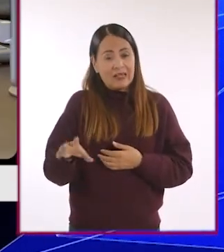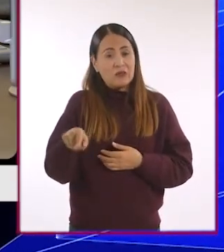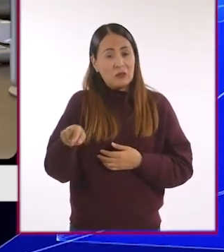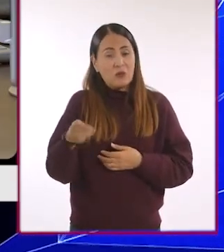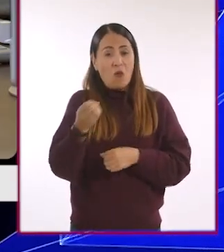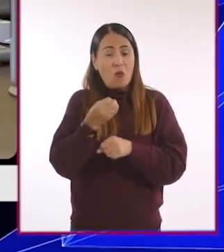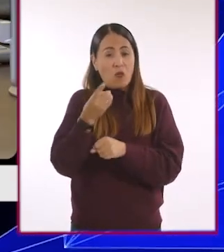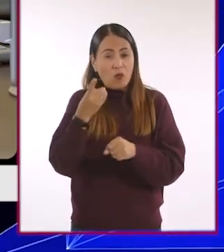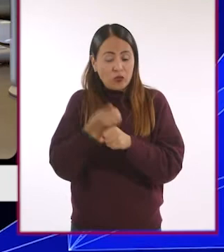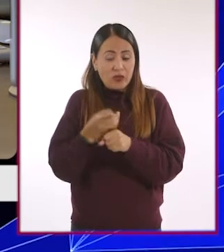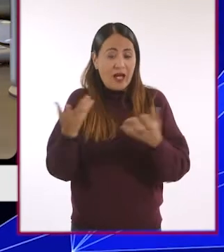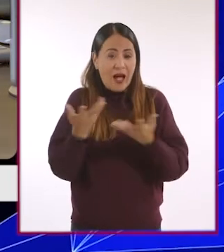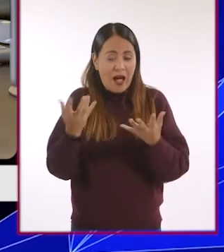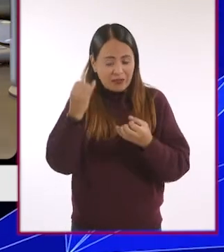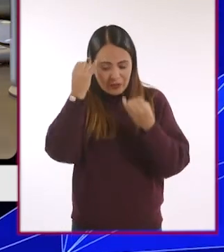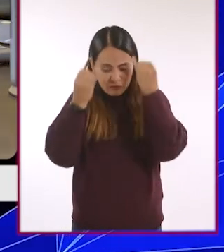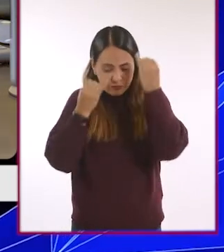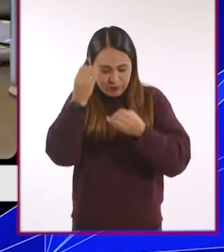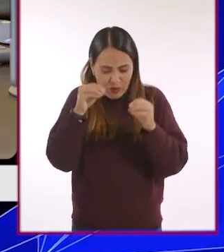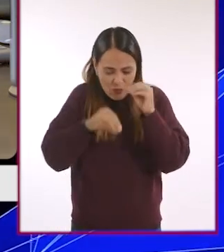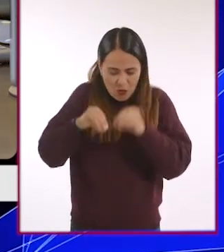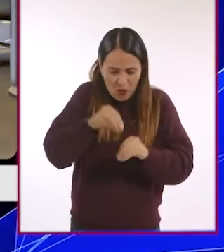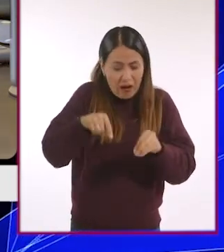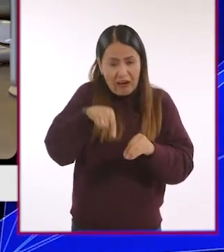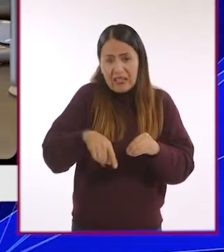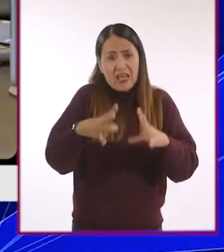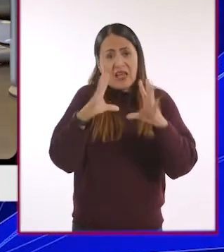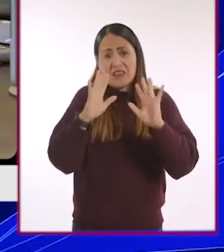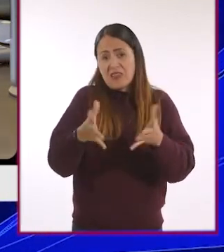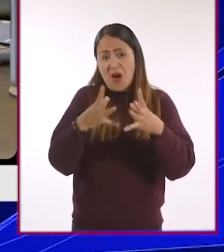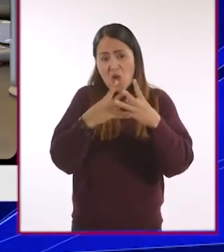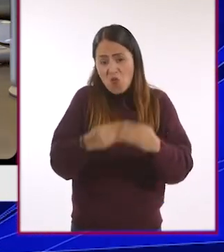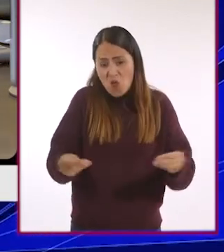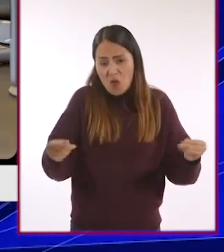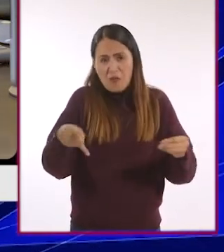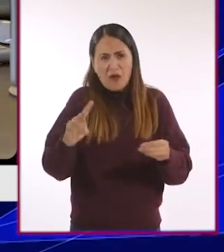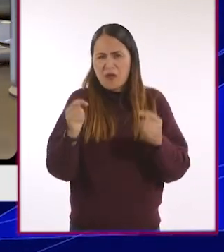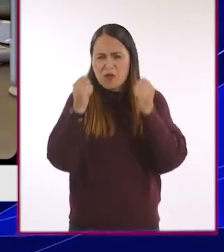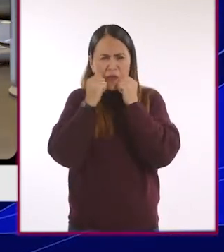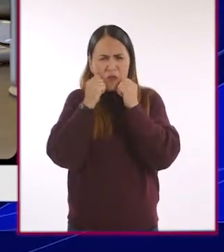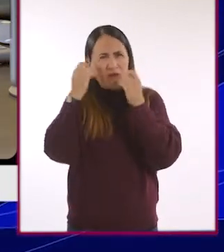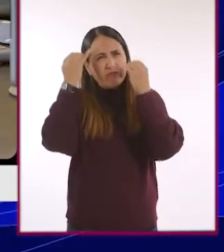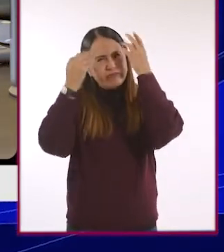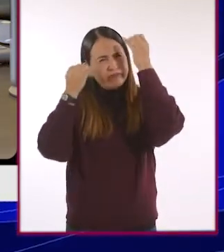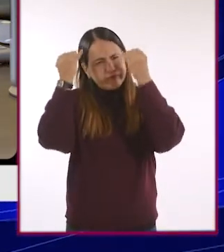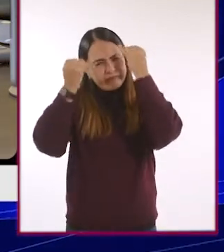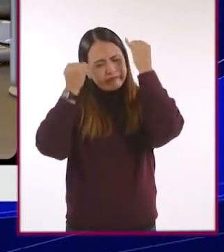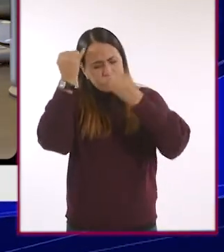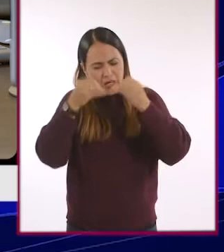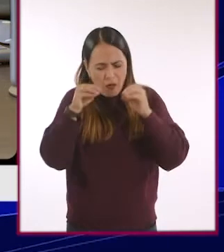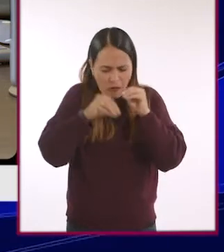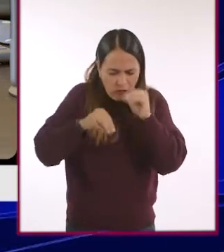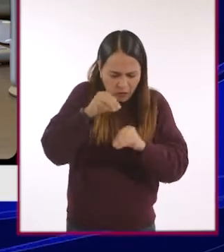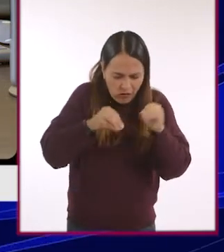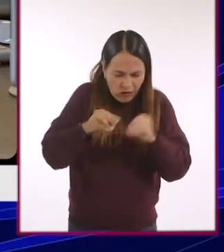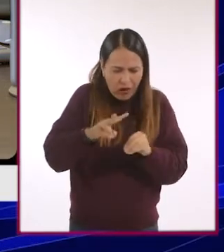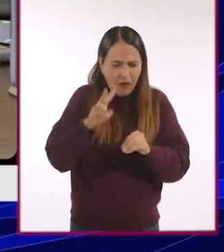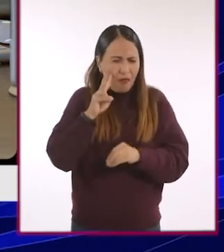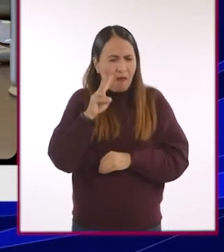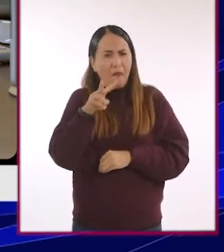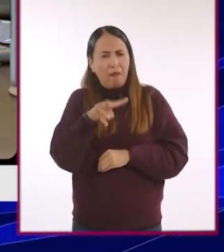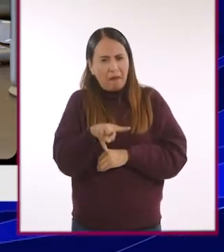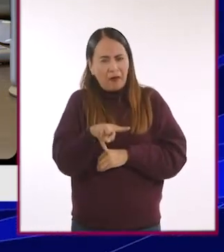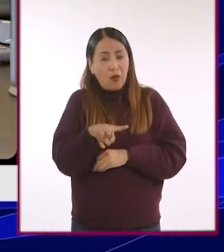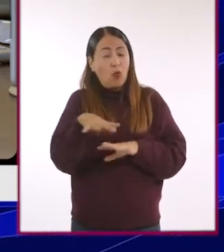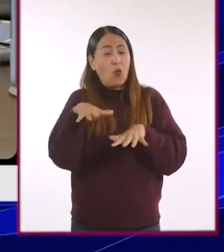de crear cosas que pues ya no existen. Sí, no, o sea, y sobre todo dejar volar tu imaginación para crear otras que, pues, o sea,